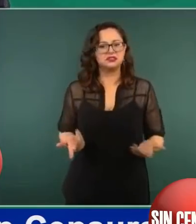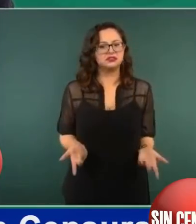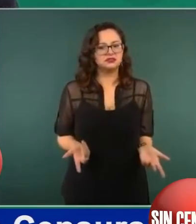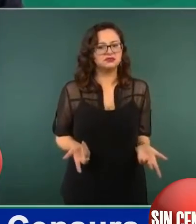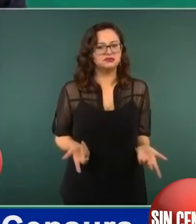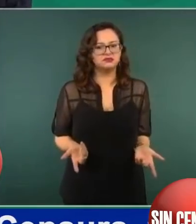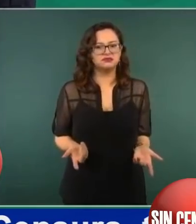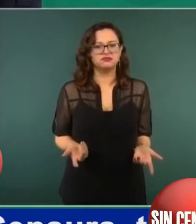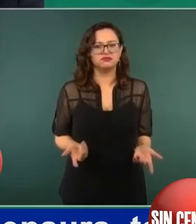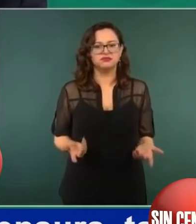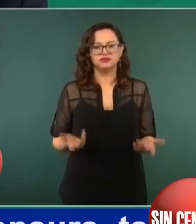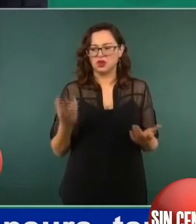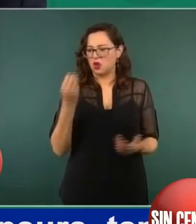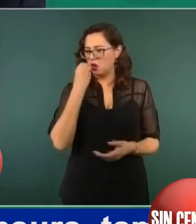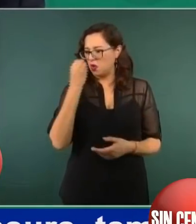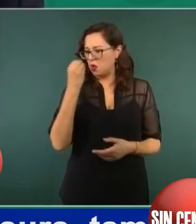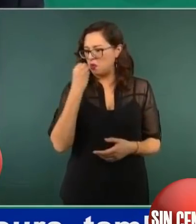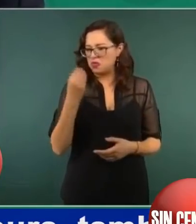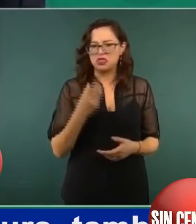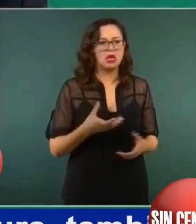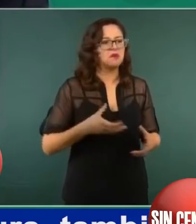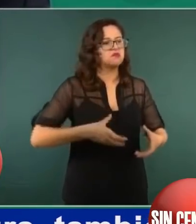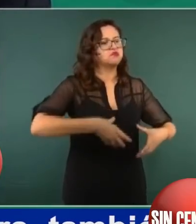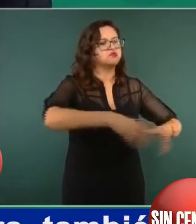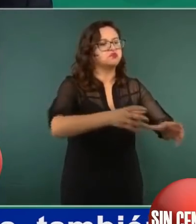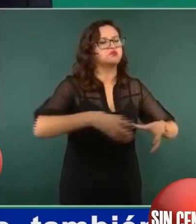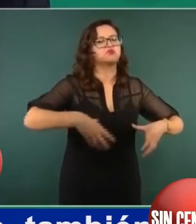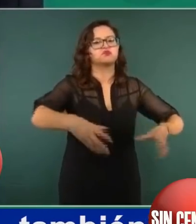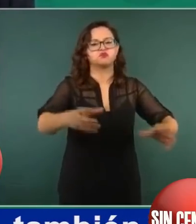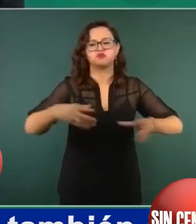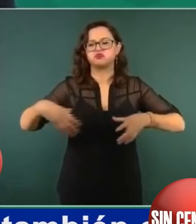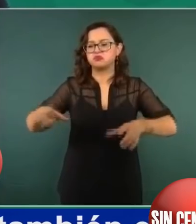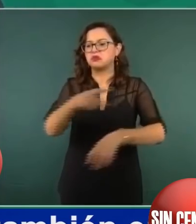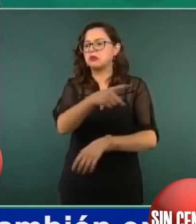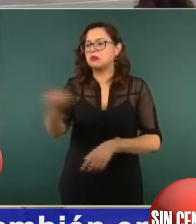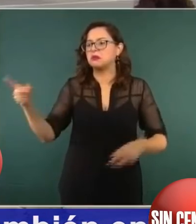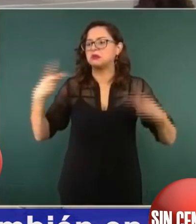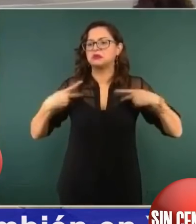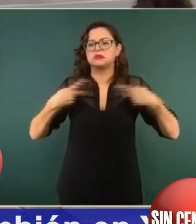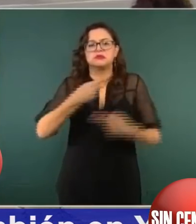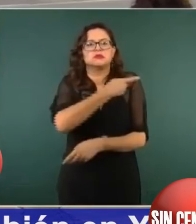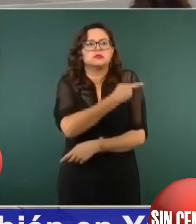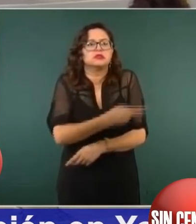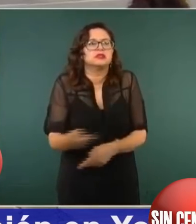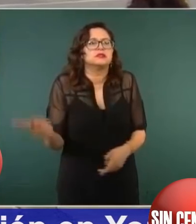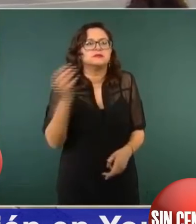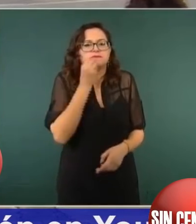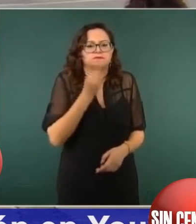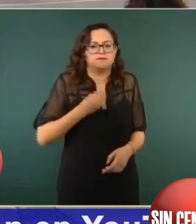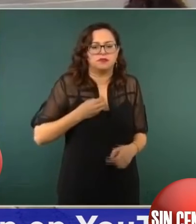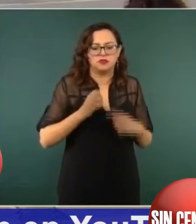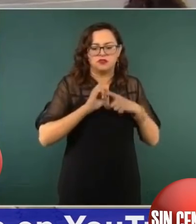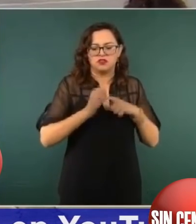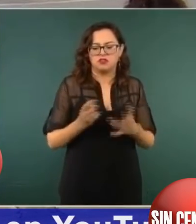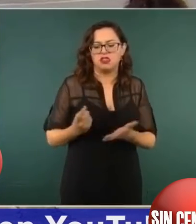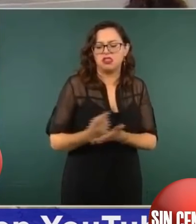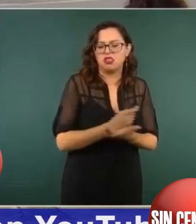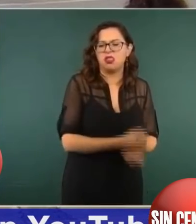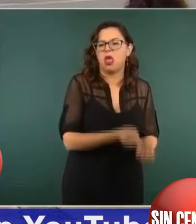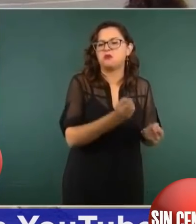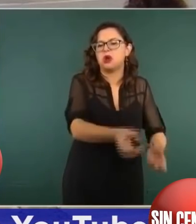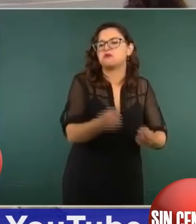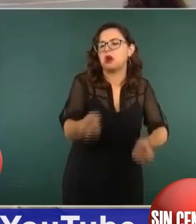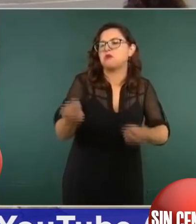cómo se repartían despensas traficando con la pobreza de la gente, frijol con gorgojo.